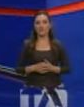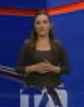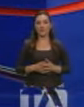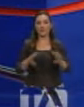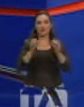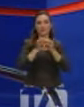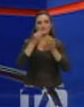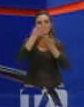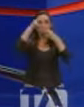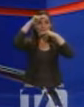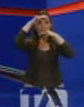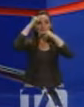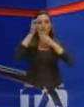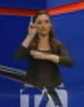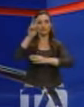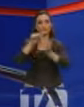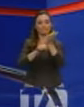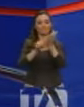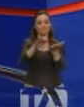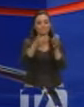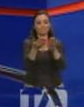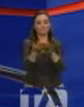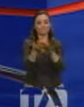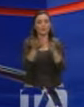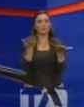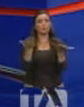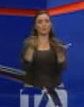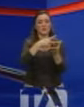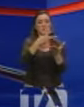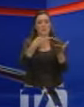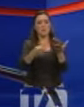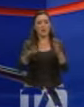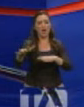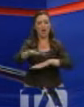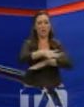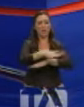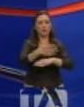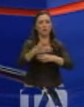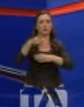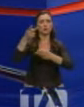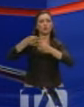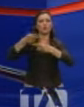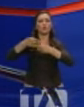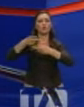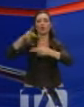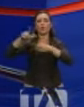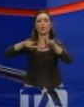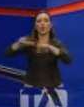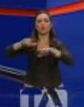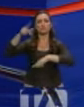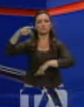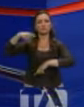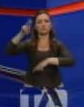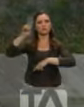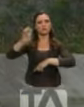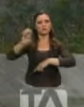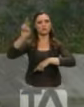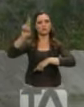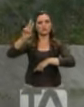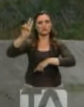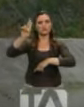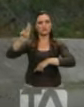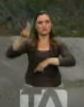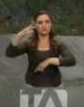Vamos de vuelta con más noticias. 2 hermanos murieron ahogados en un reservorio de agua en Perucho, al noroccidente de Quito.